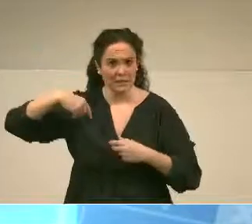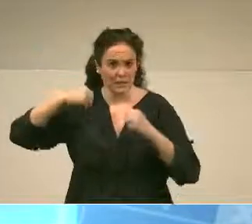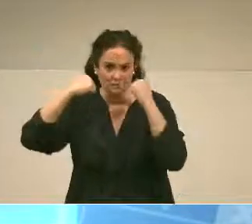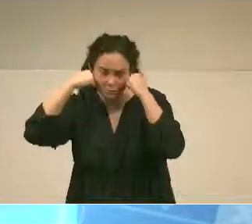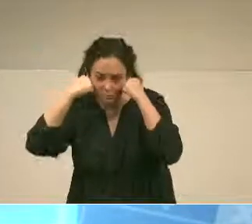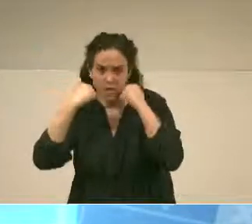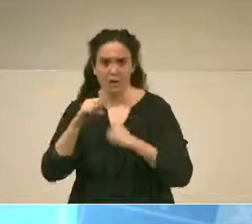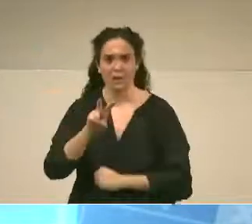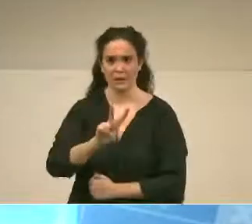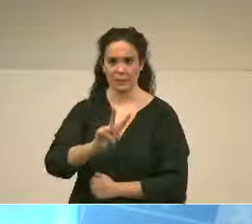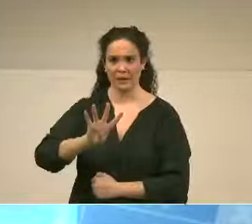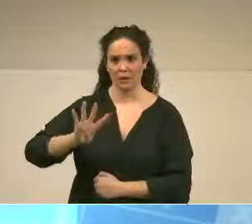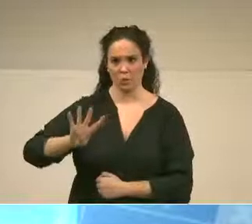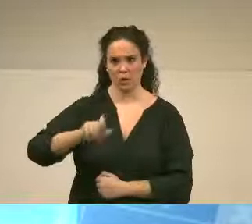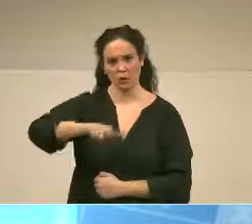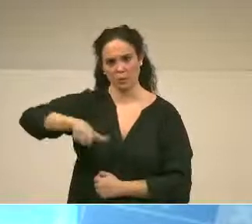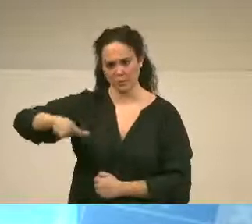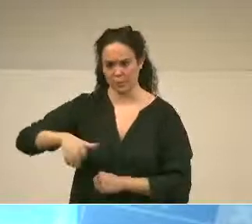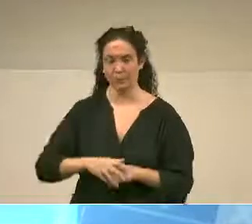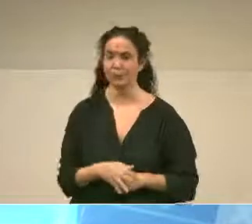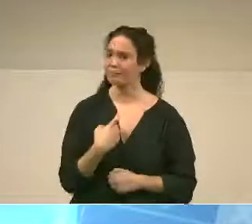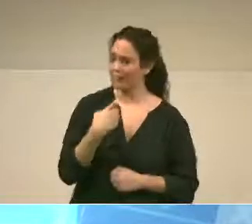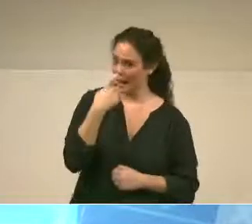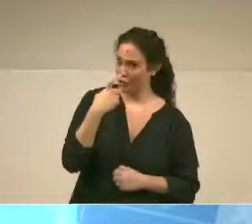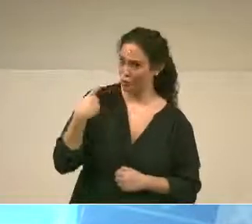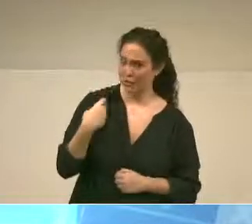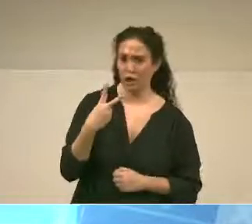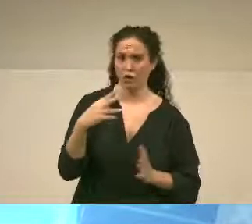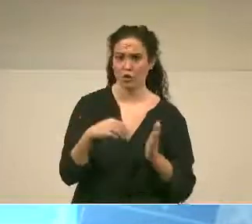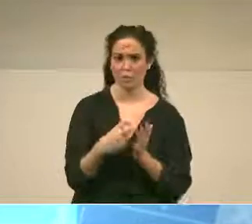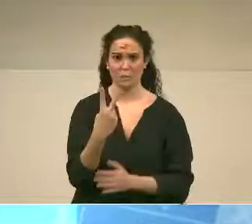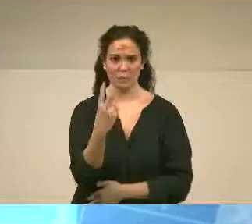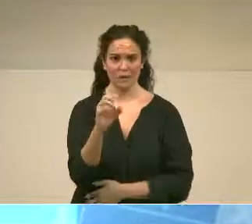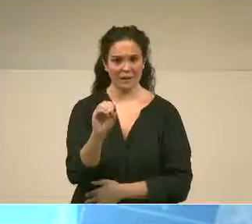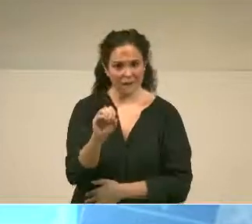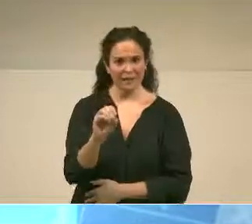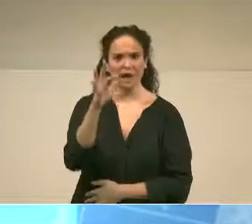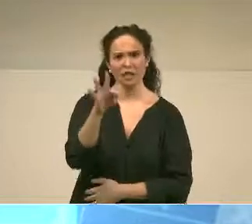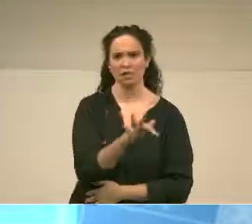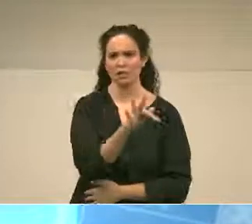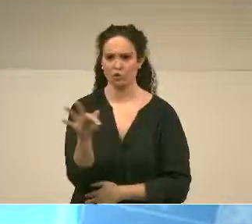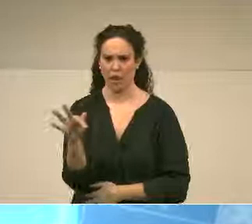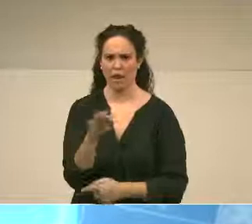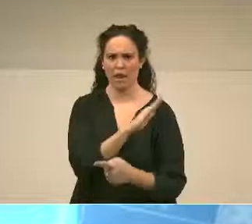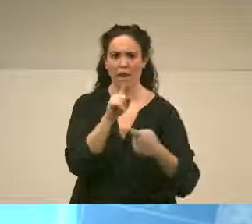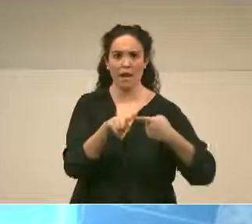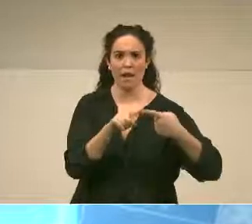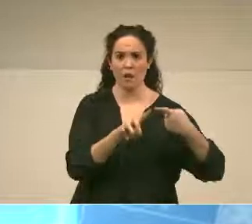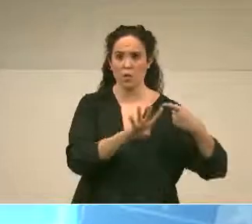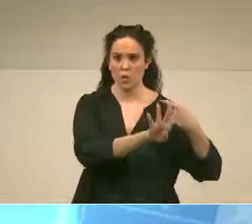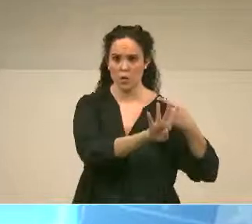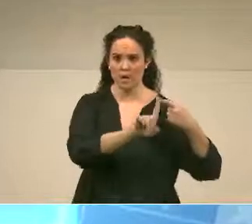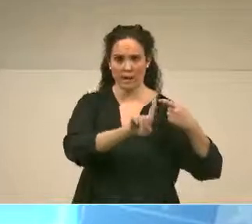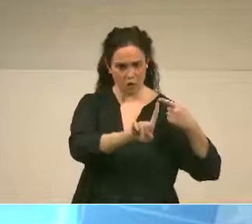están realizando. Y en el año 2020, a pesar de ser un año complicado, fueron 41 personas contratadas con el título